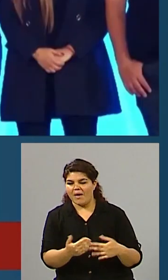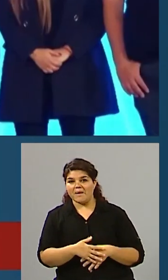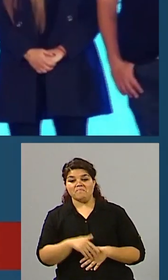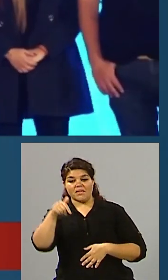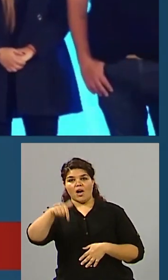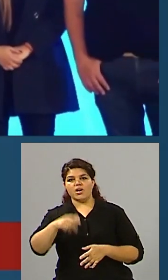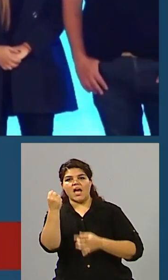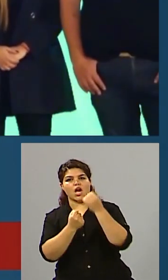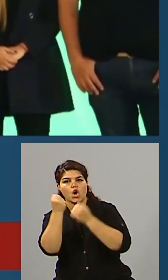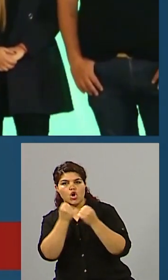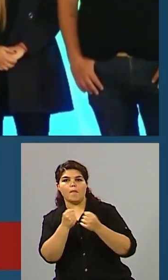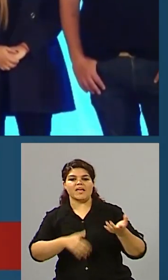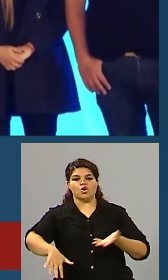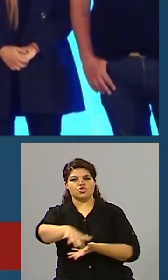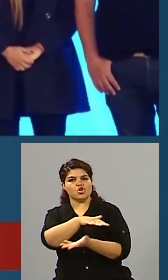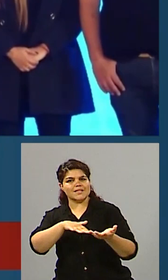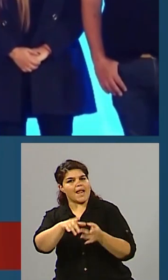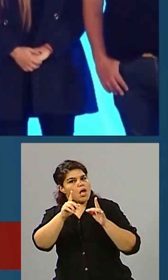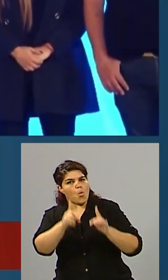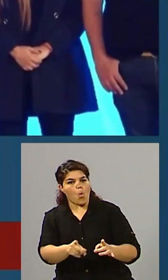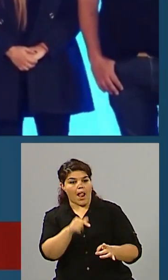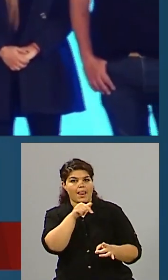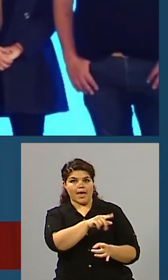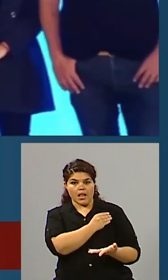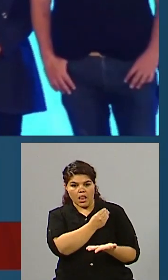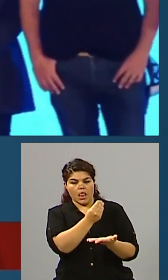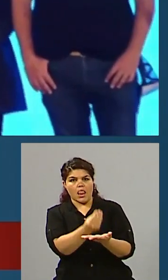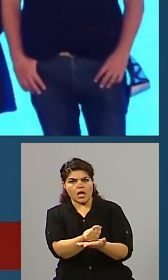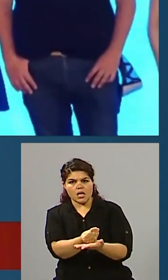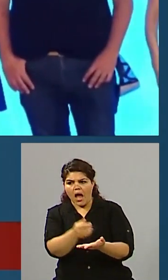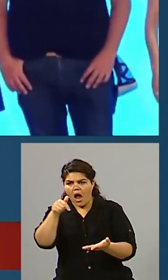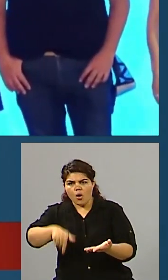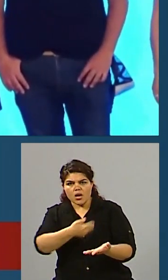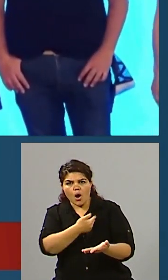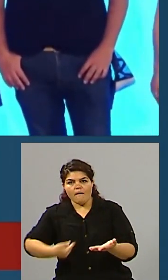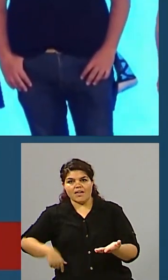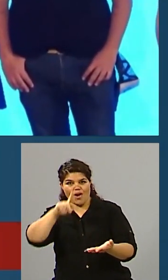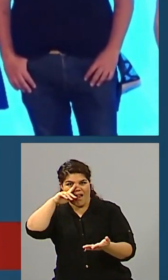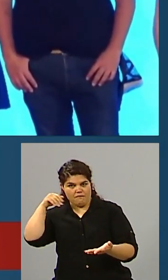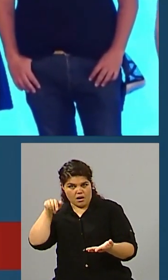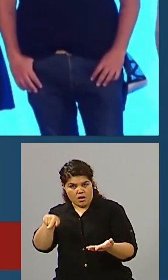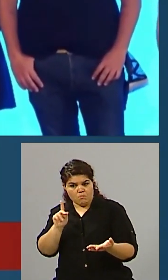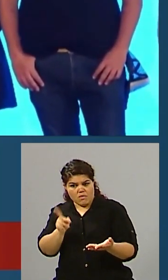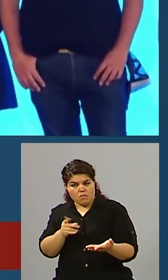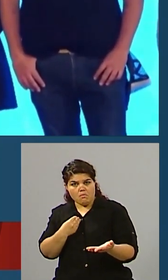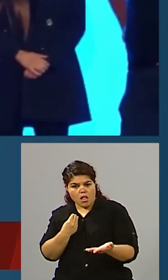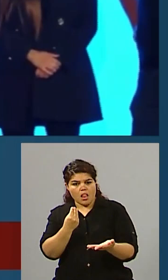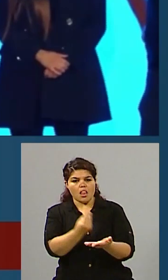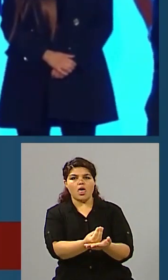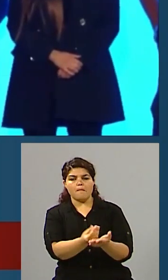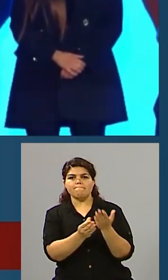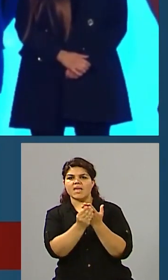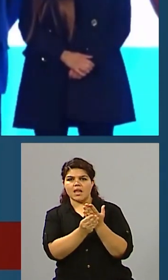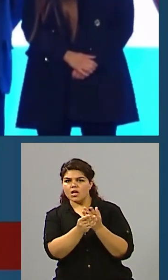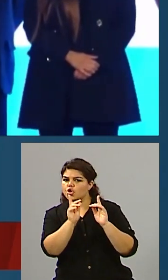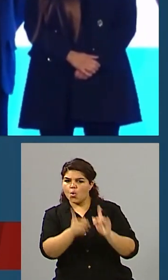gobierno, haber logrado una candidatura que volvió a poner al peronismo, a Unión por la Patria,